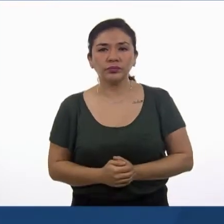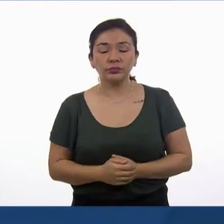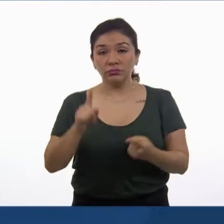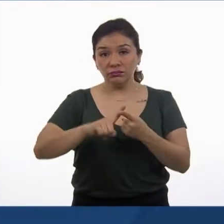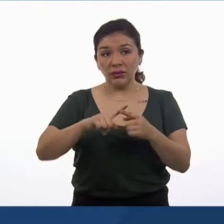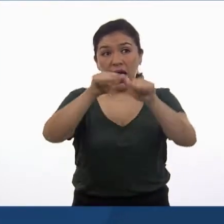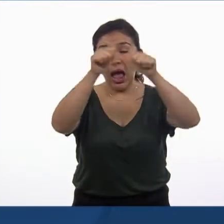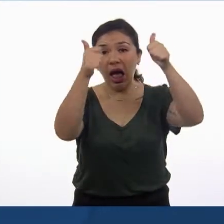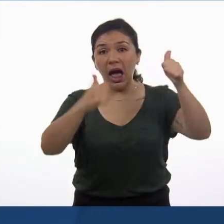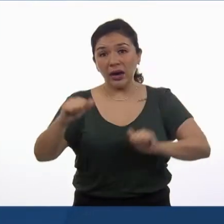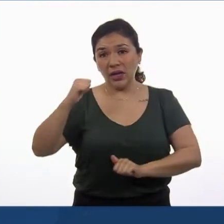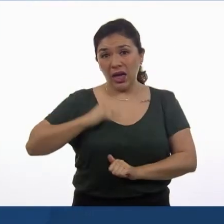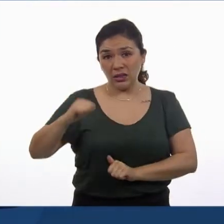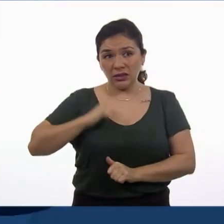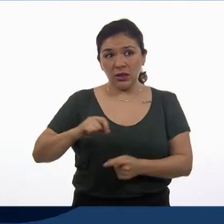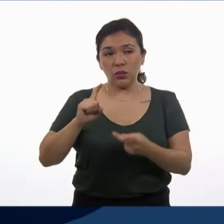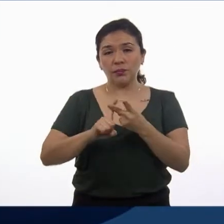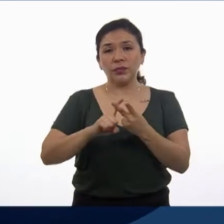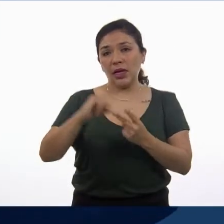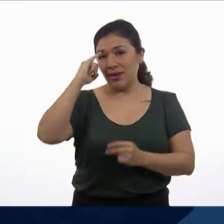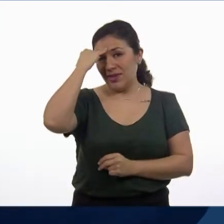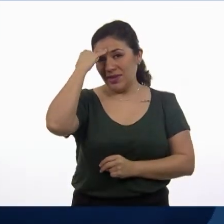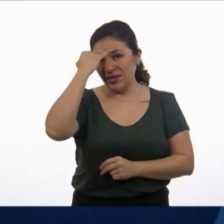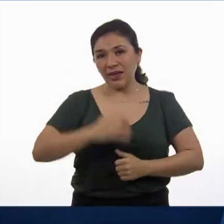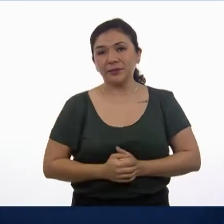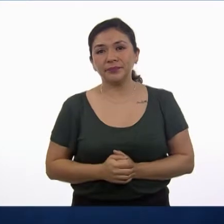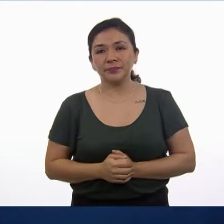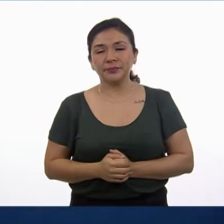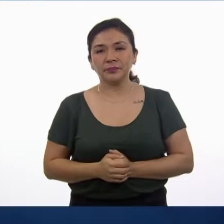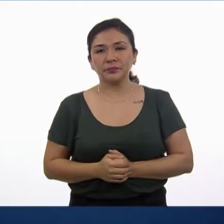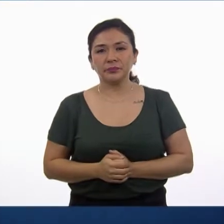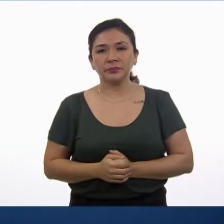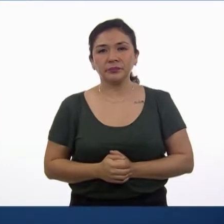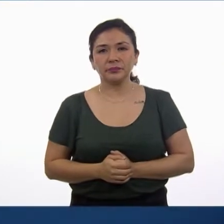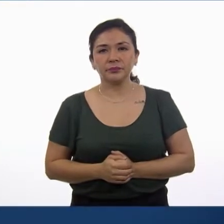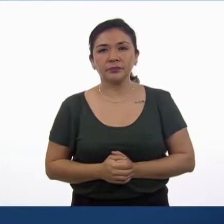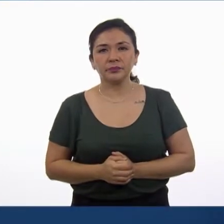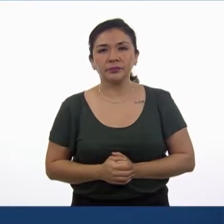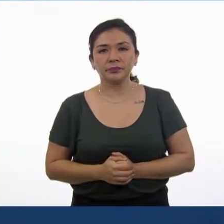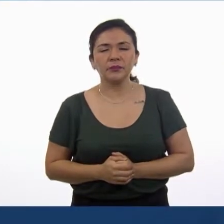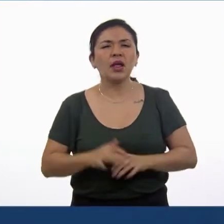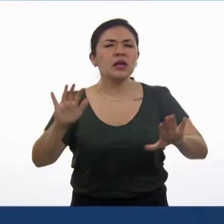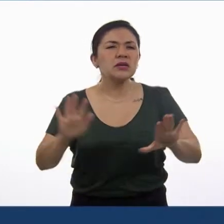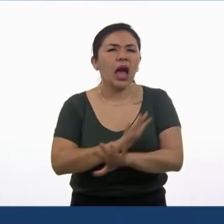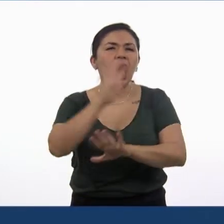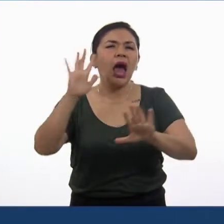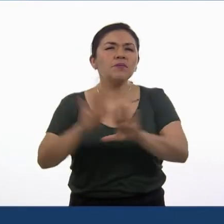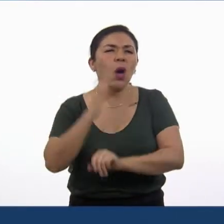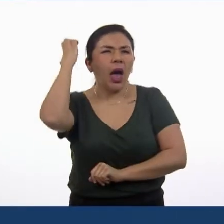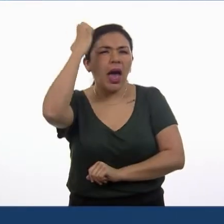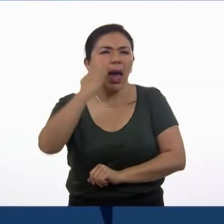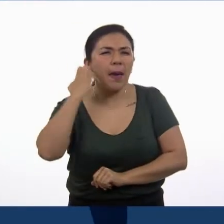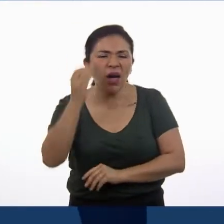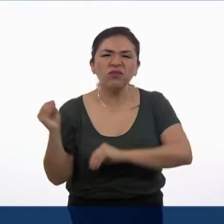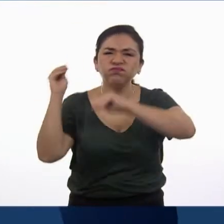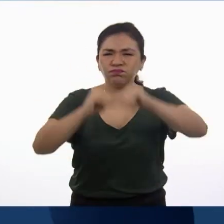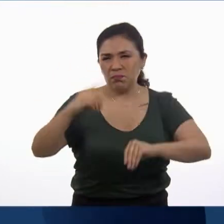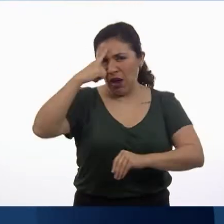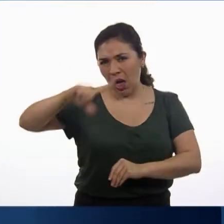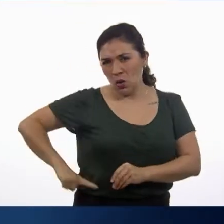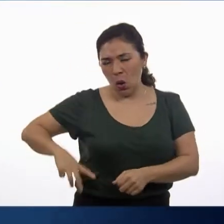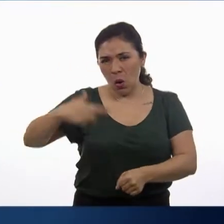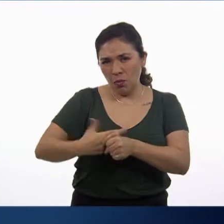Arte antiguo, India. Al paso de las dinastías y de los imperios que gobernaron la India,